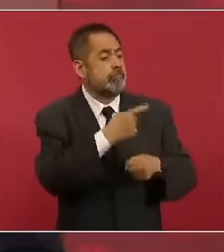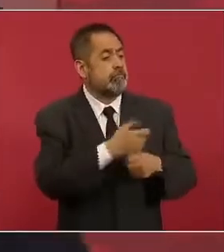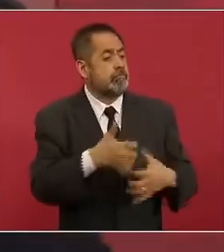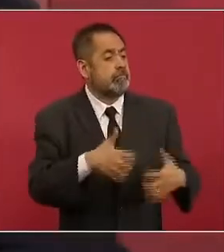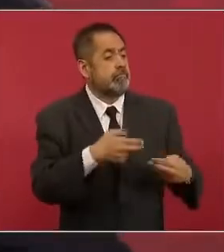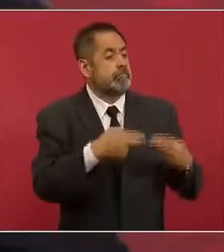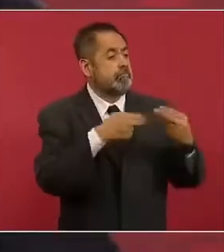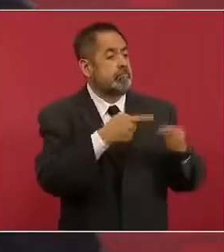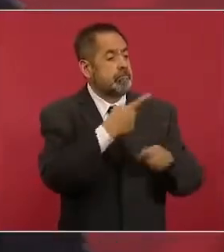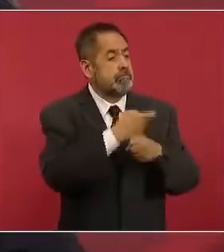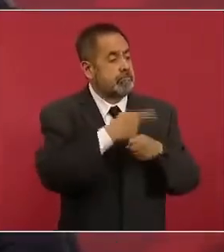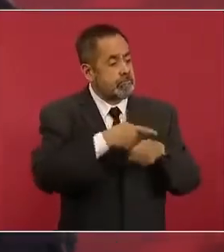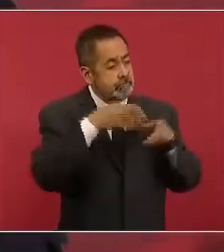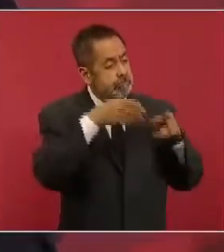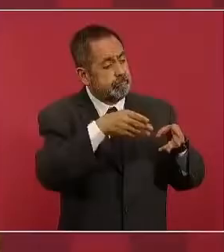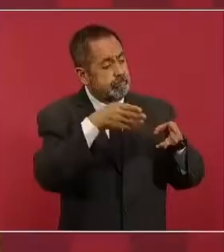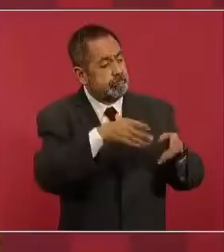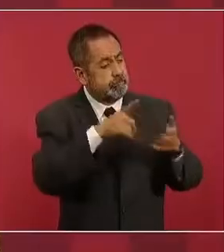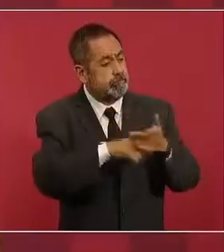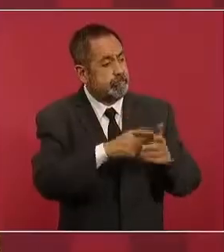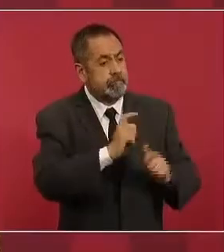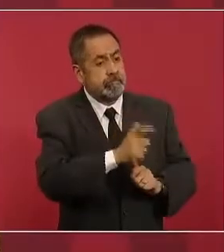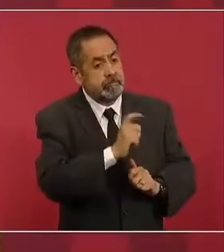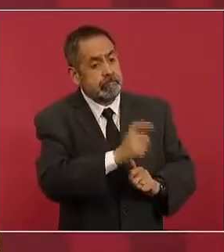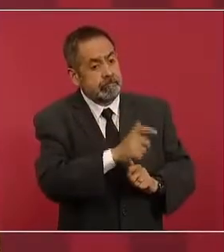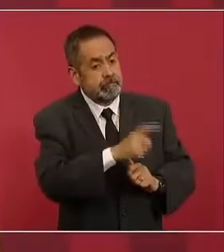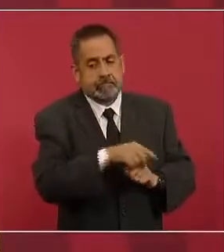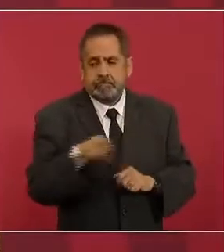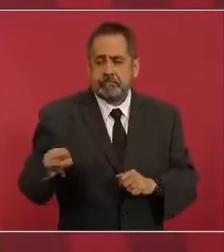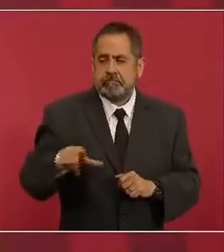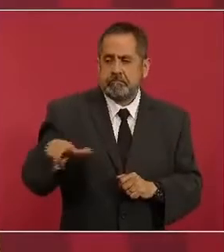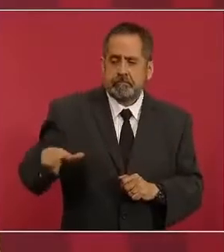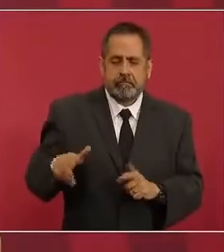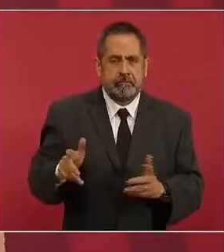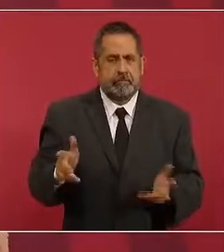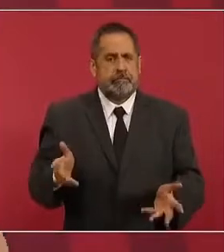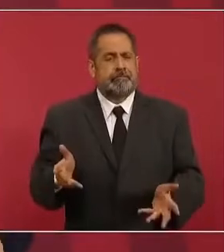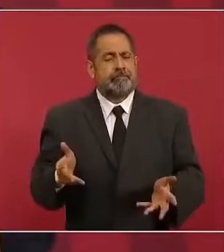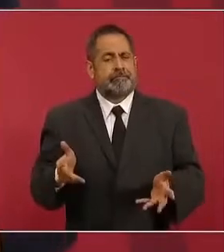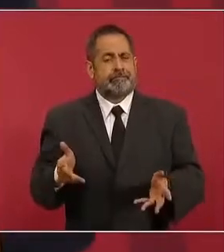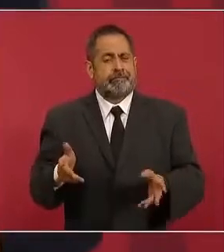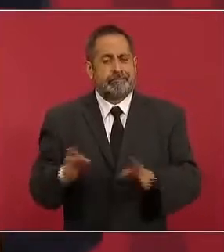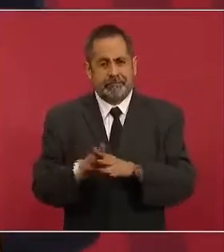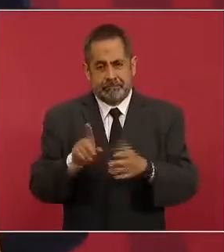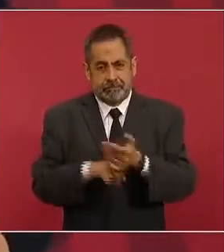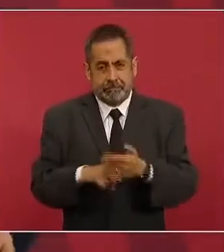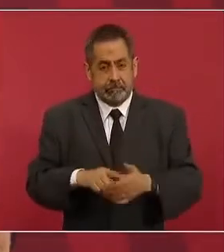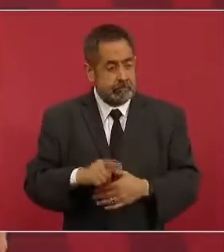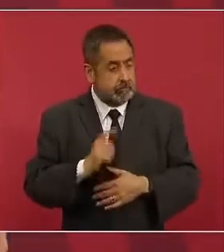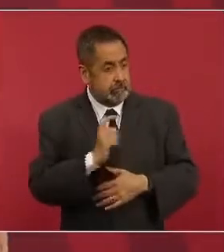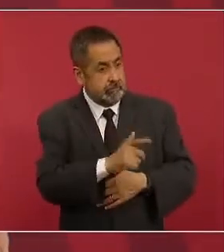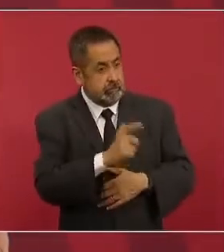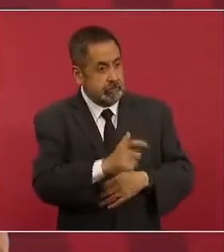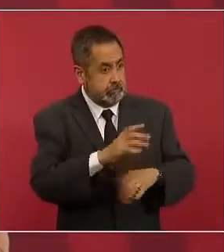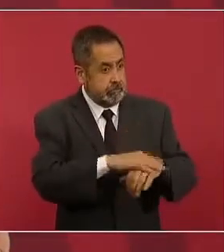Y como se vio ayer aquí, se paga a ese precio